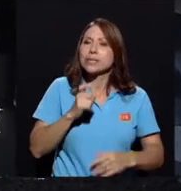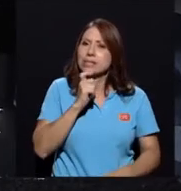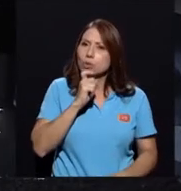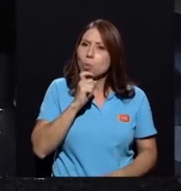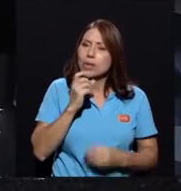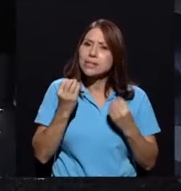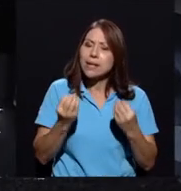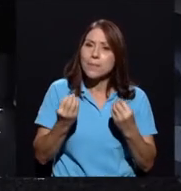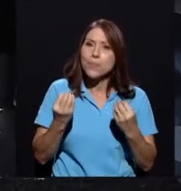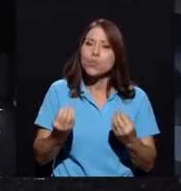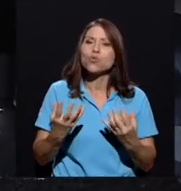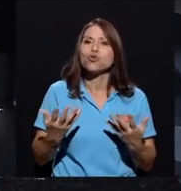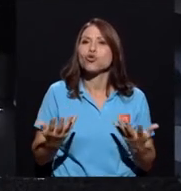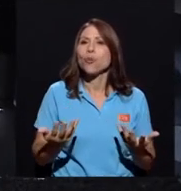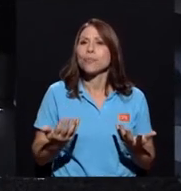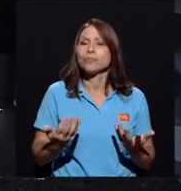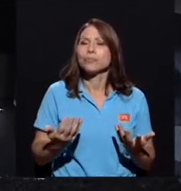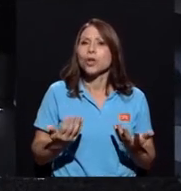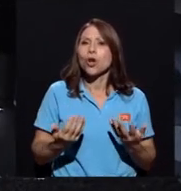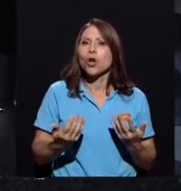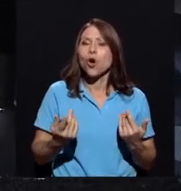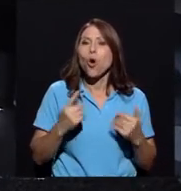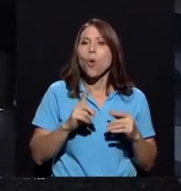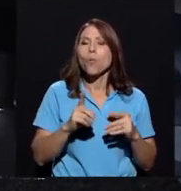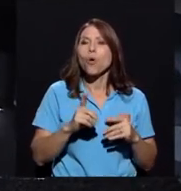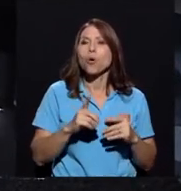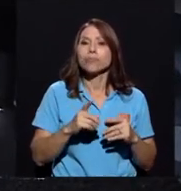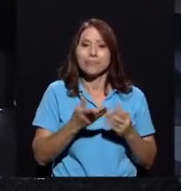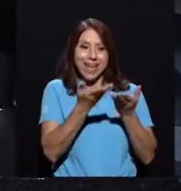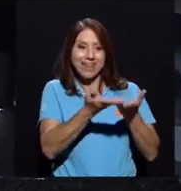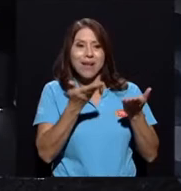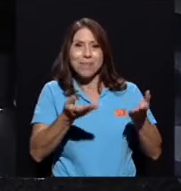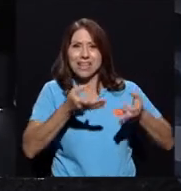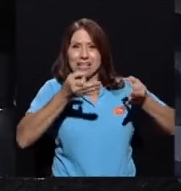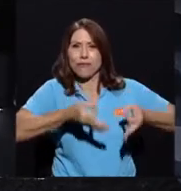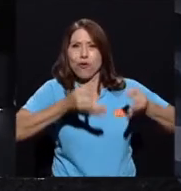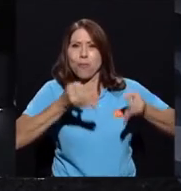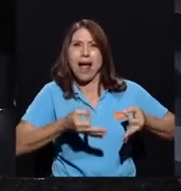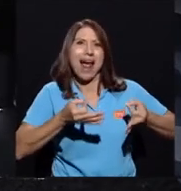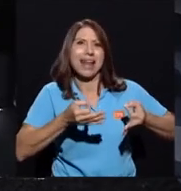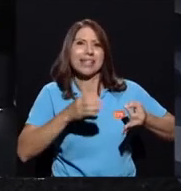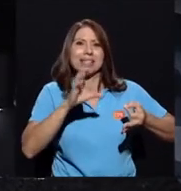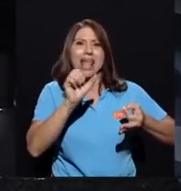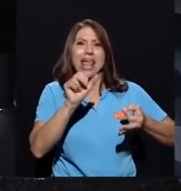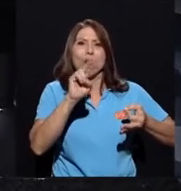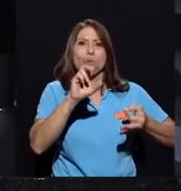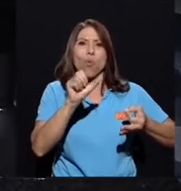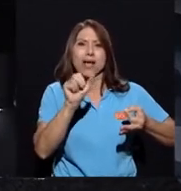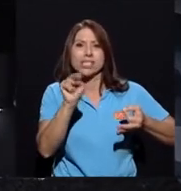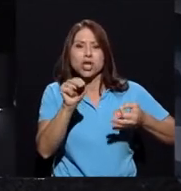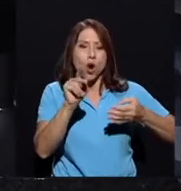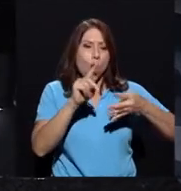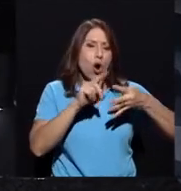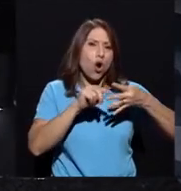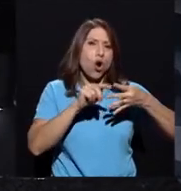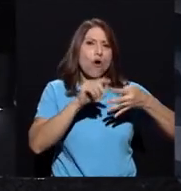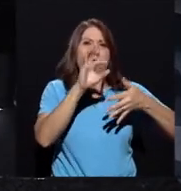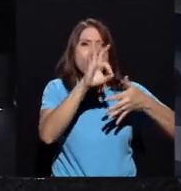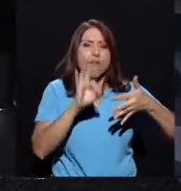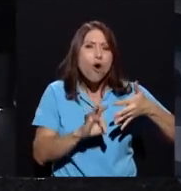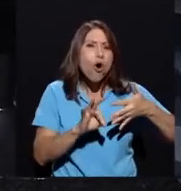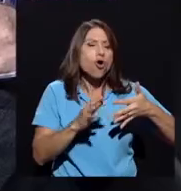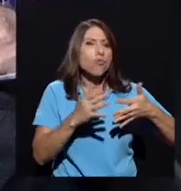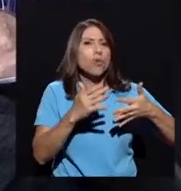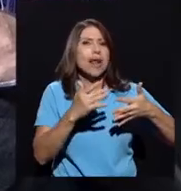salirnos de las herramientas formales de las ecuaciones fórmulas que son enormemente útiles